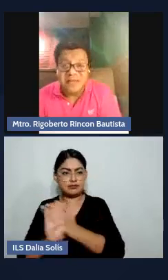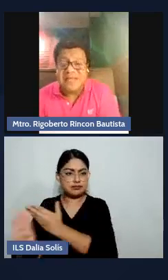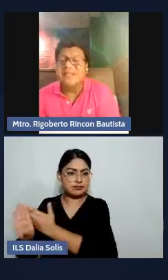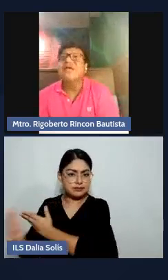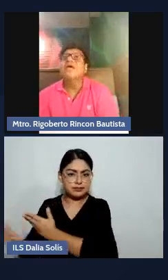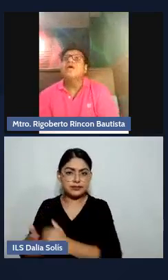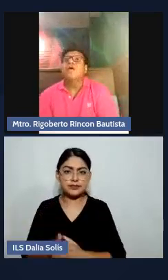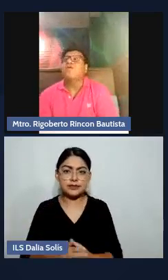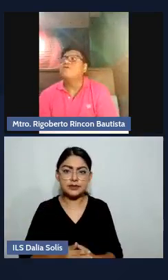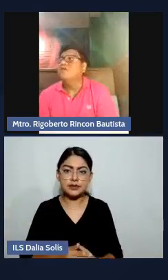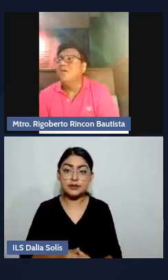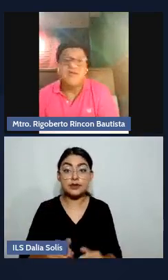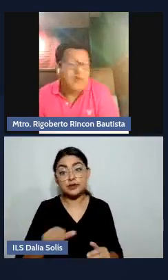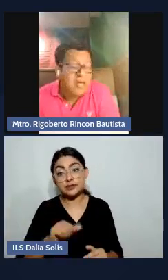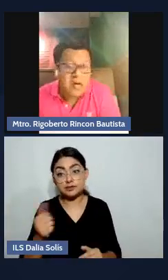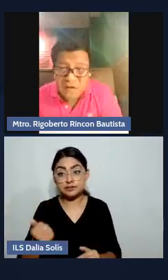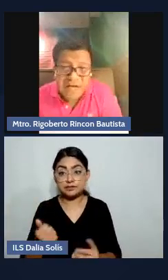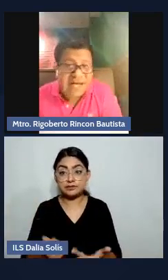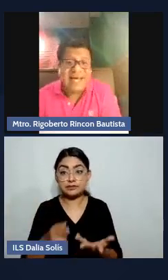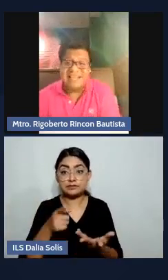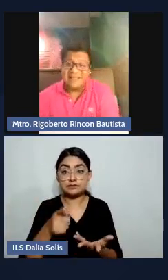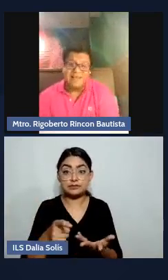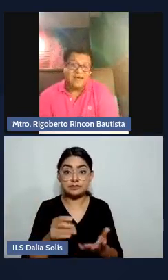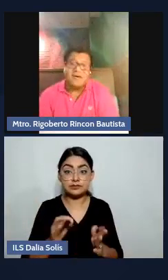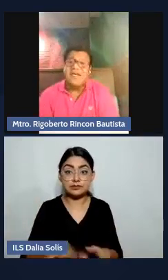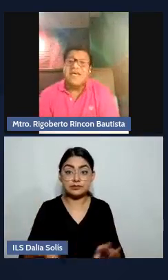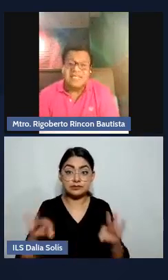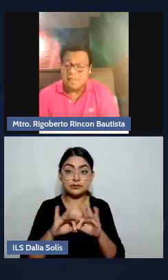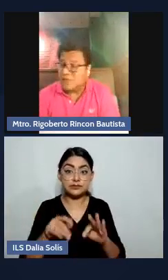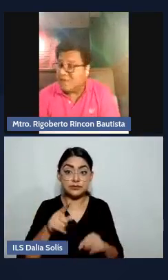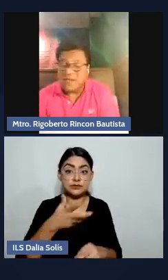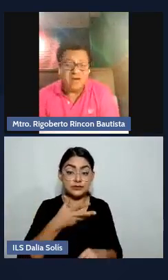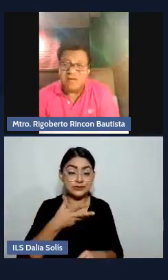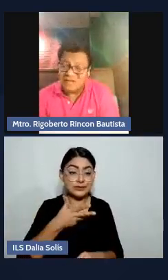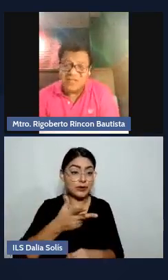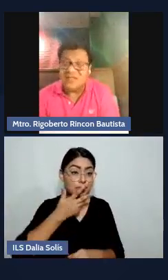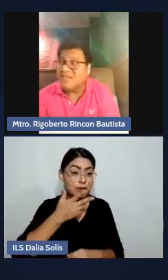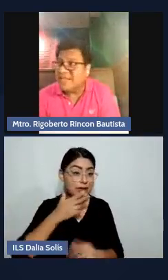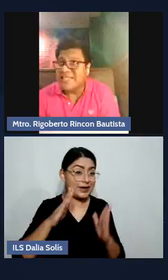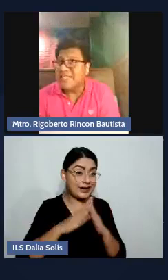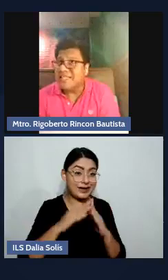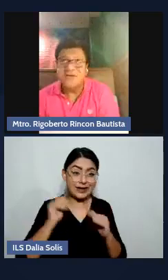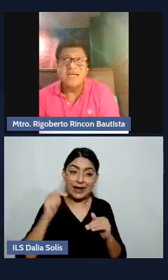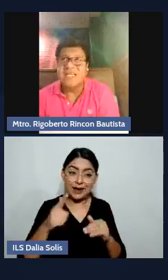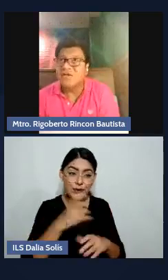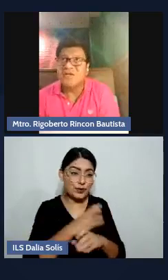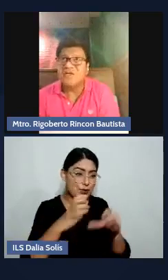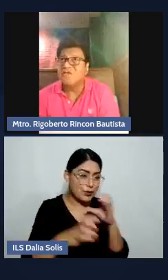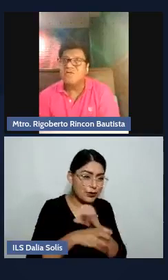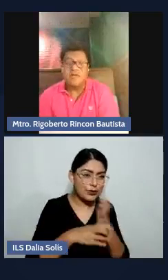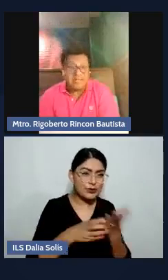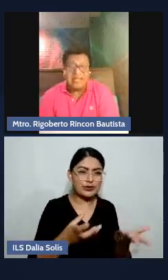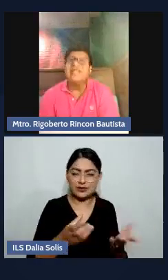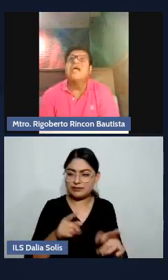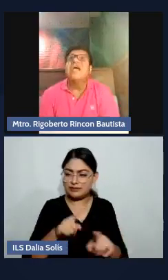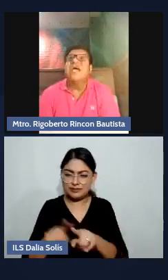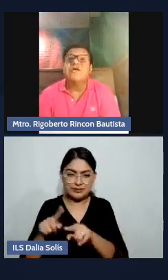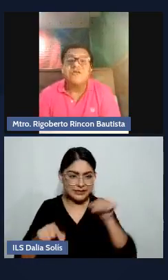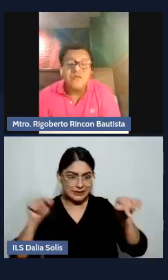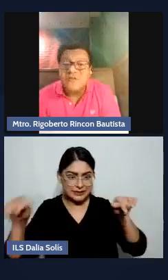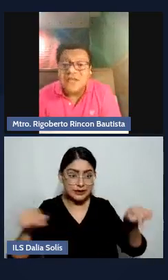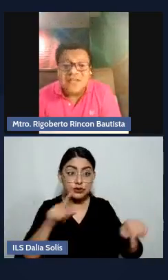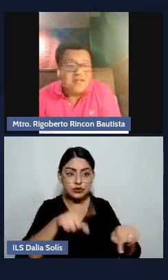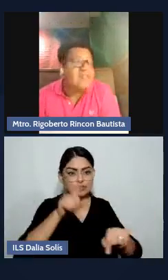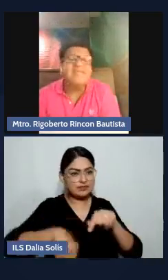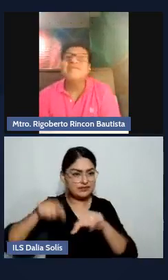Cuando los niños juegan con una caja de tabaco, estamos hablando que los niños están entendiendo que dentro de su normalidad, el consumo de esa